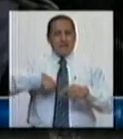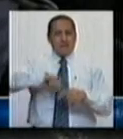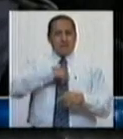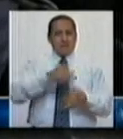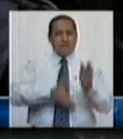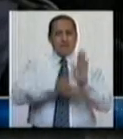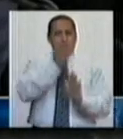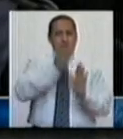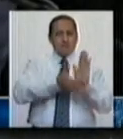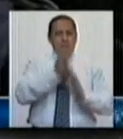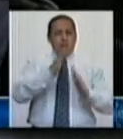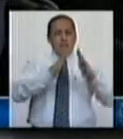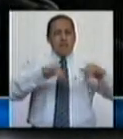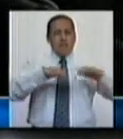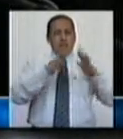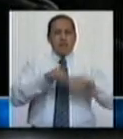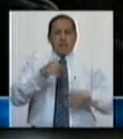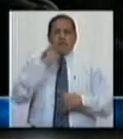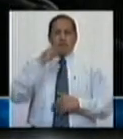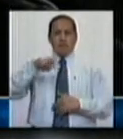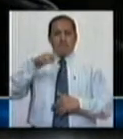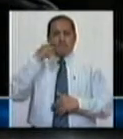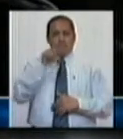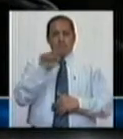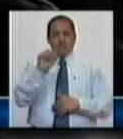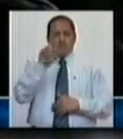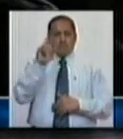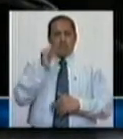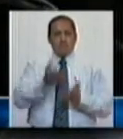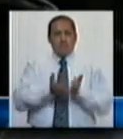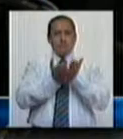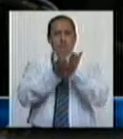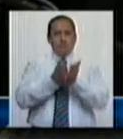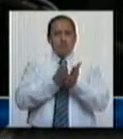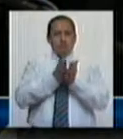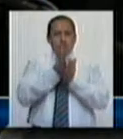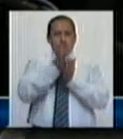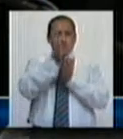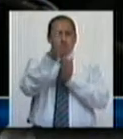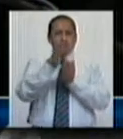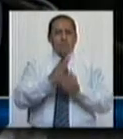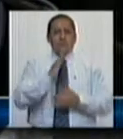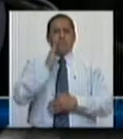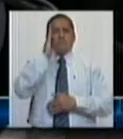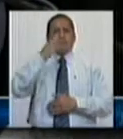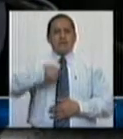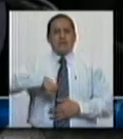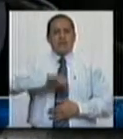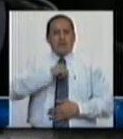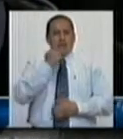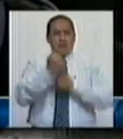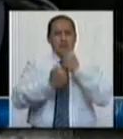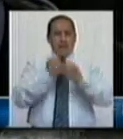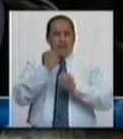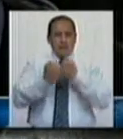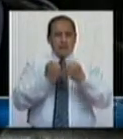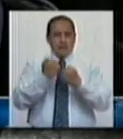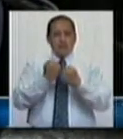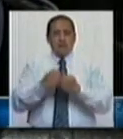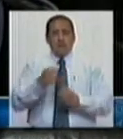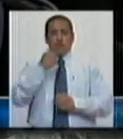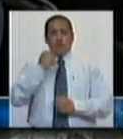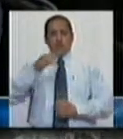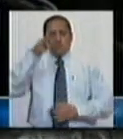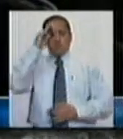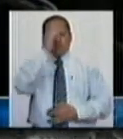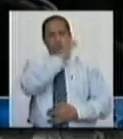Panamá y Pizarro tuvo la genialidad de sacar los barcos a alta mar para que obligara a los españoles a pelear. Titu Cusi